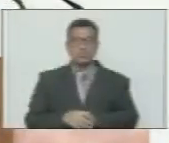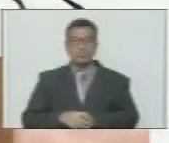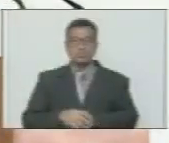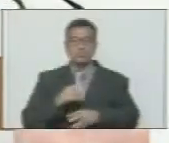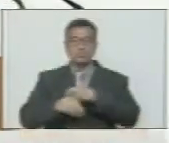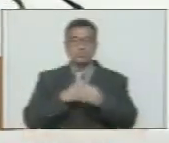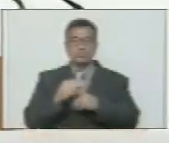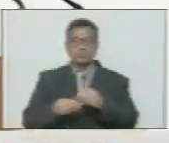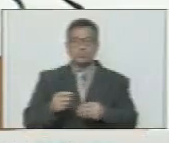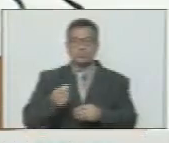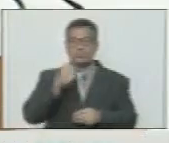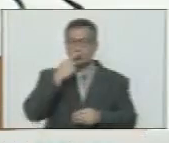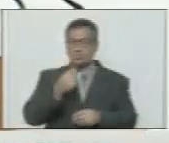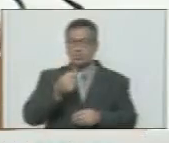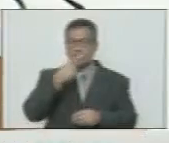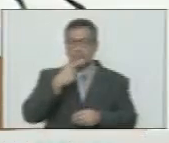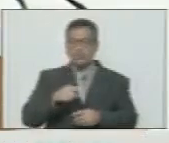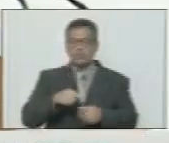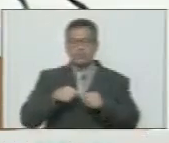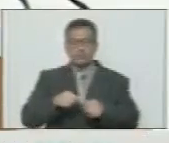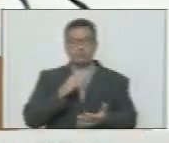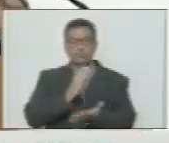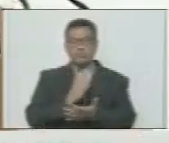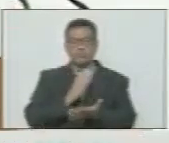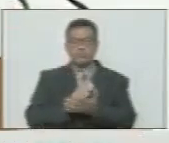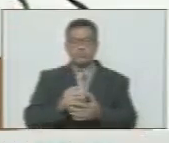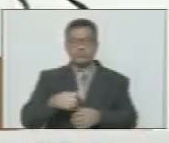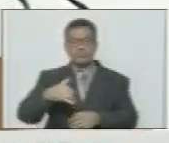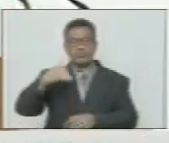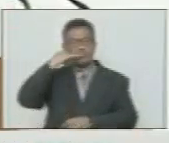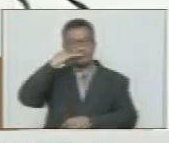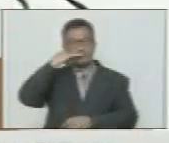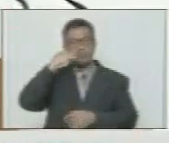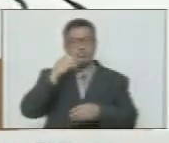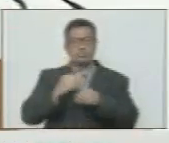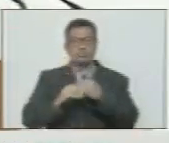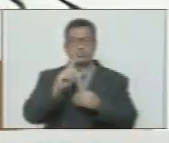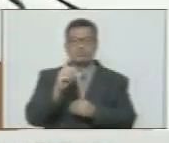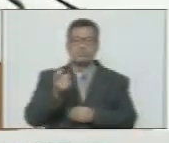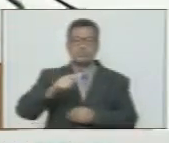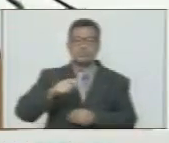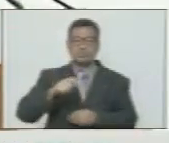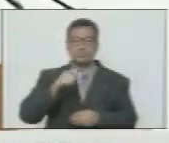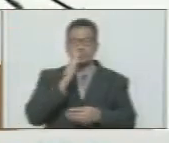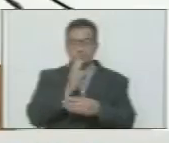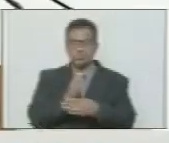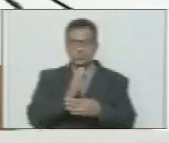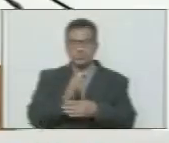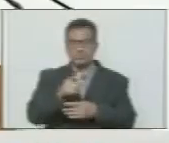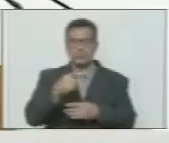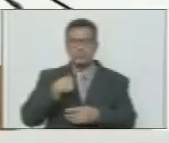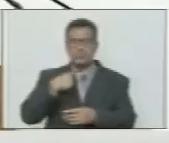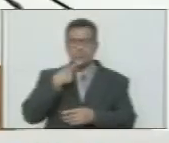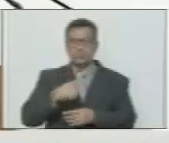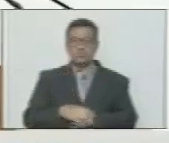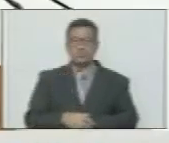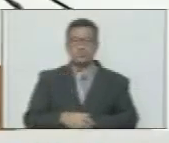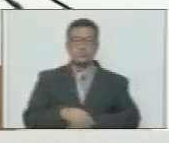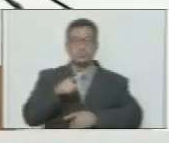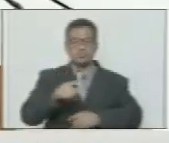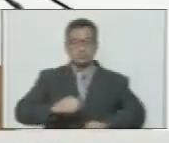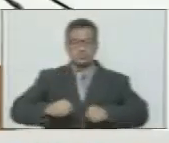meses, cumpliendo un tratamiento estricto, permanentemente llamaba, como uno más, con esa disciplina, y nos